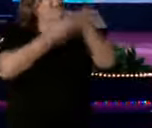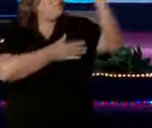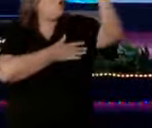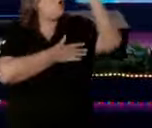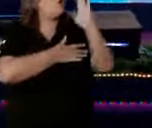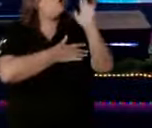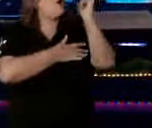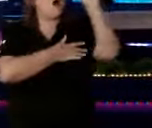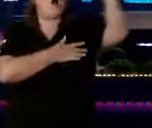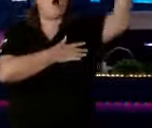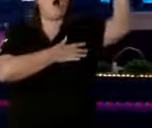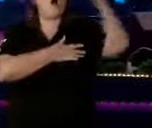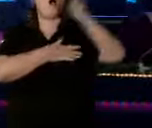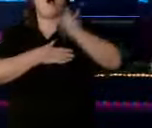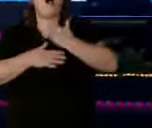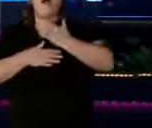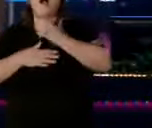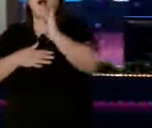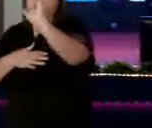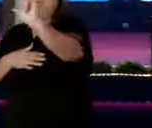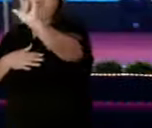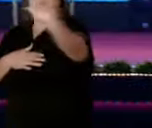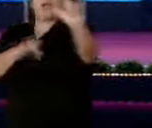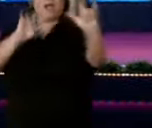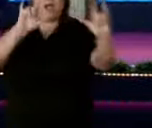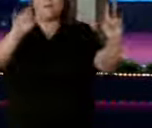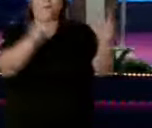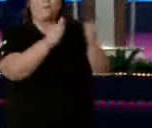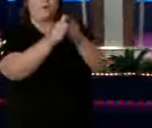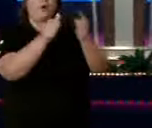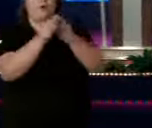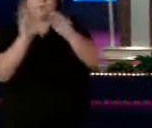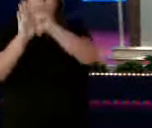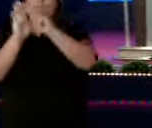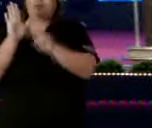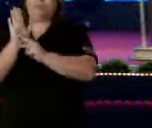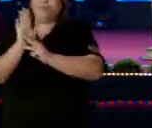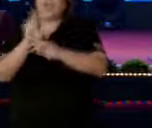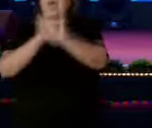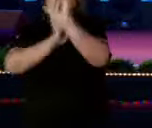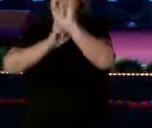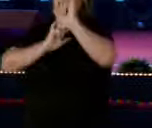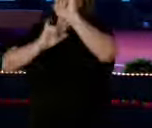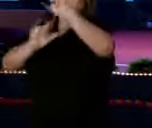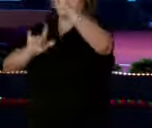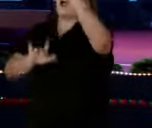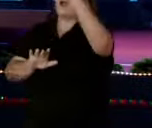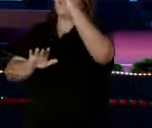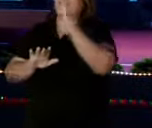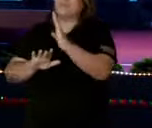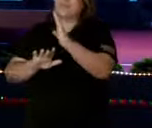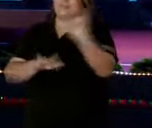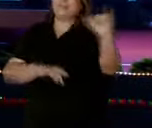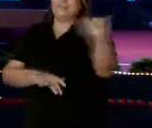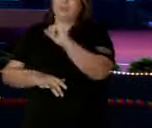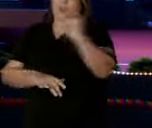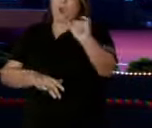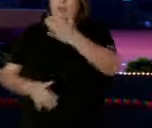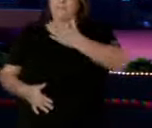ustedes. Amo a mi prójimo. Este es el primer mandamiento: amar a Dios por sobre todas las cosas y a mi prójimo como si fuera mí